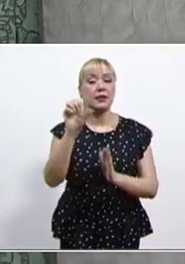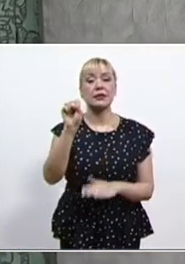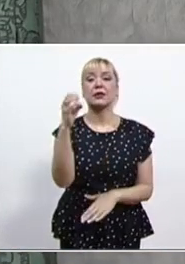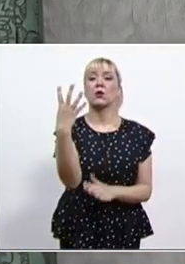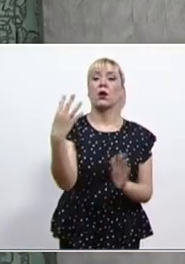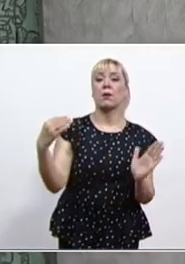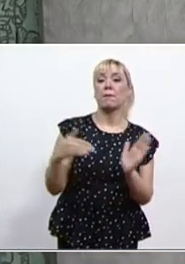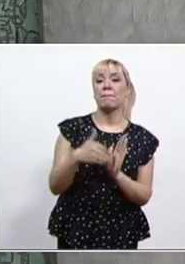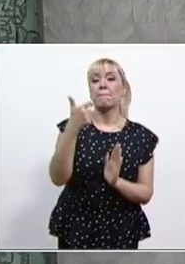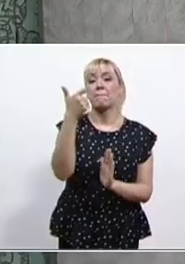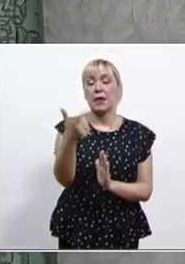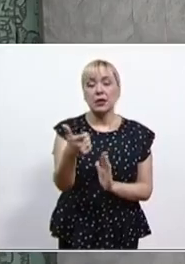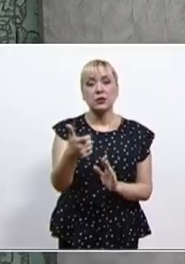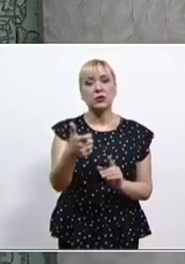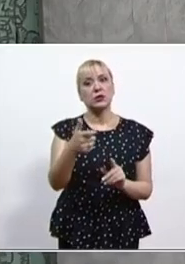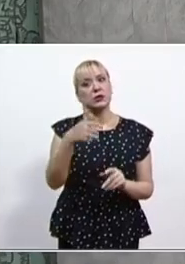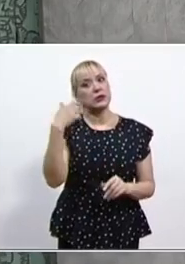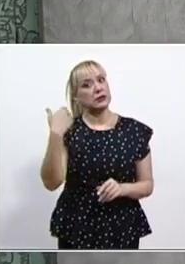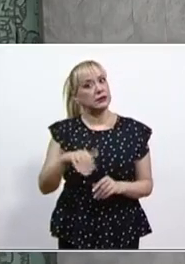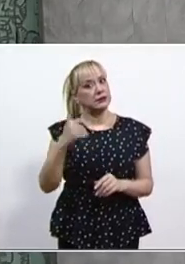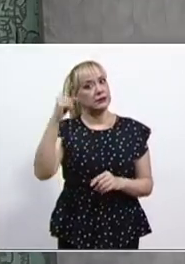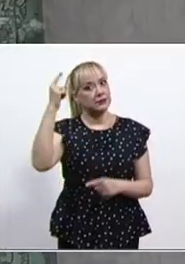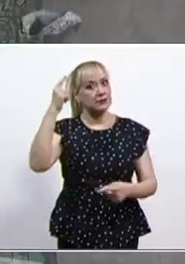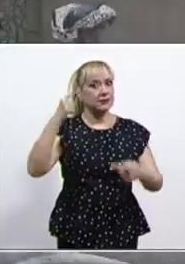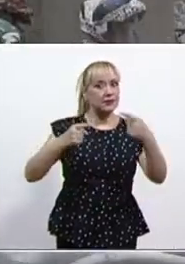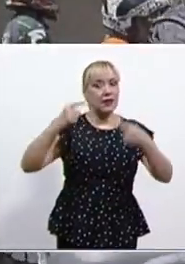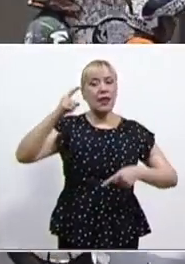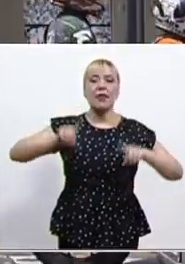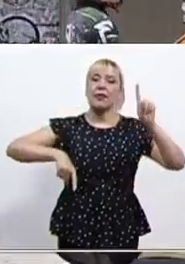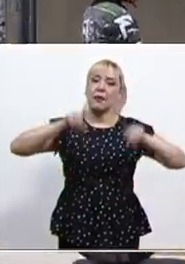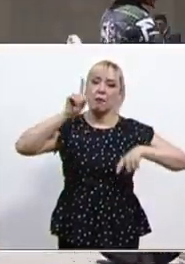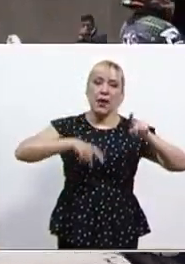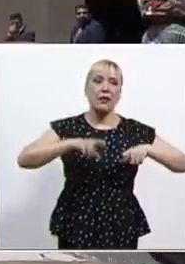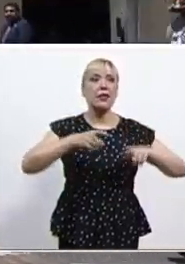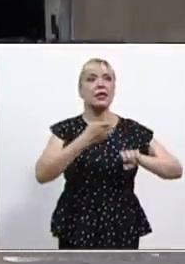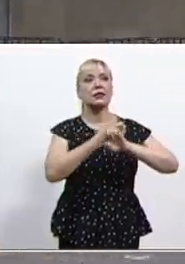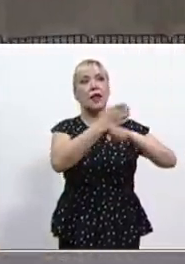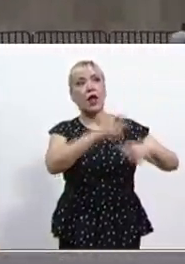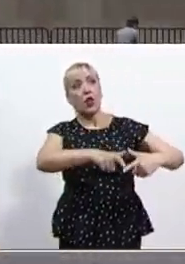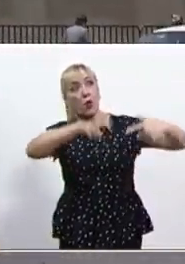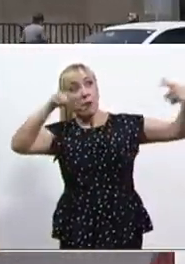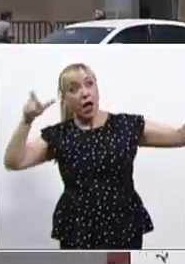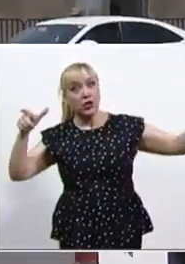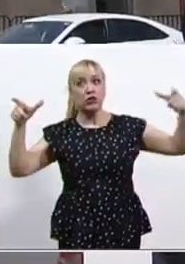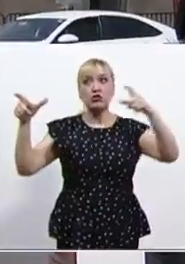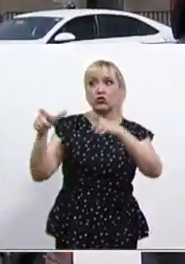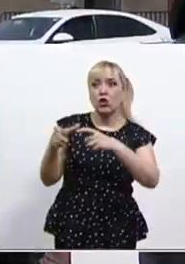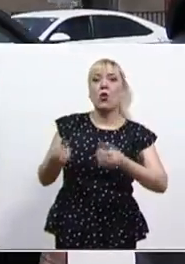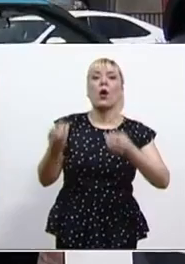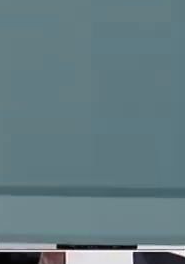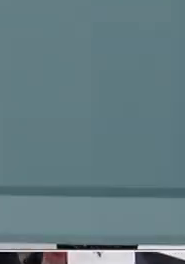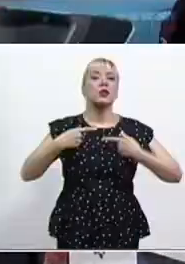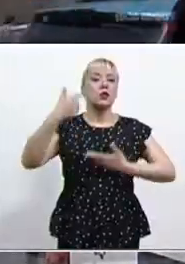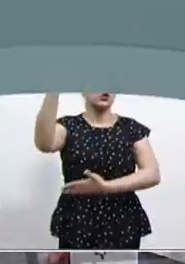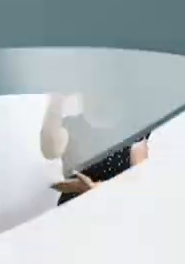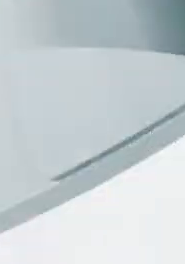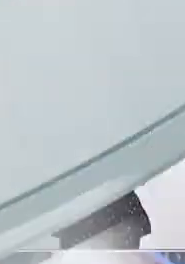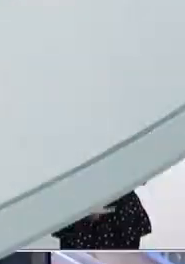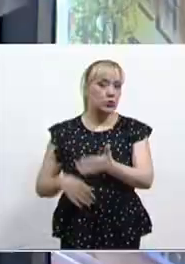44.064.000 pesos por fórmula. En este caso depende del tamaño de la entidad y el número de electores.